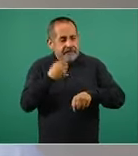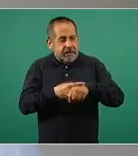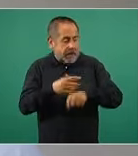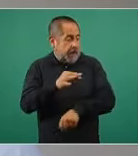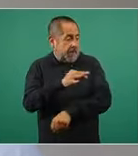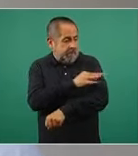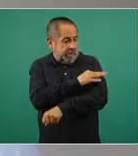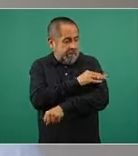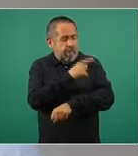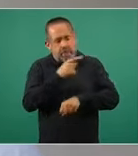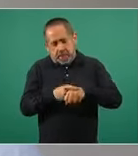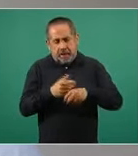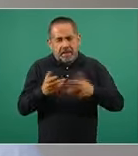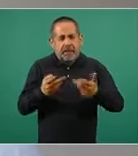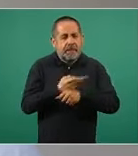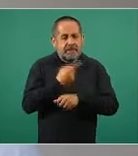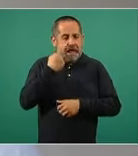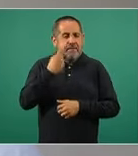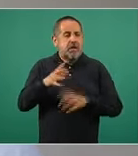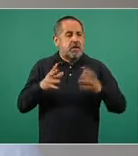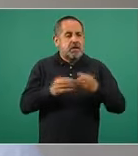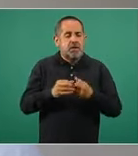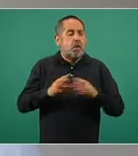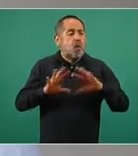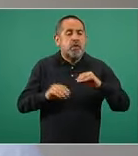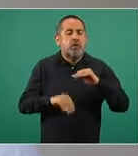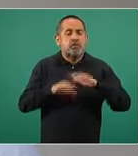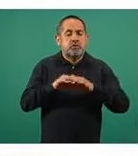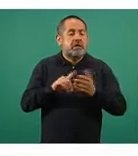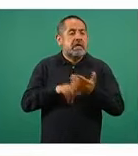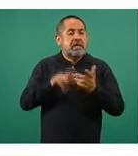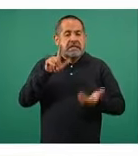e inmunización, que para el día de hoy se reporta un acumulado de